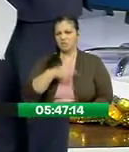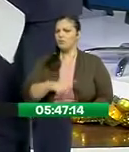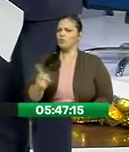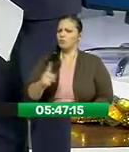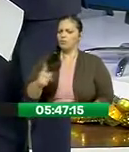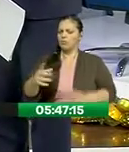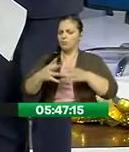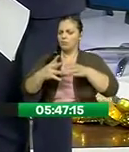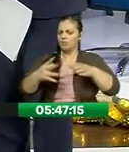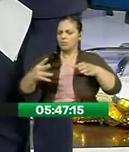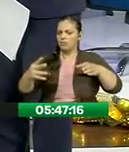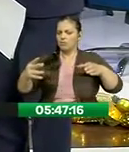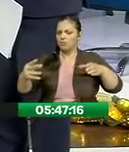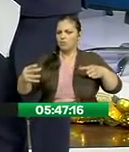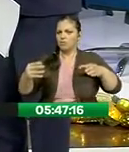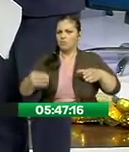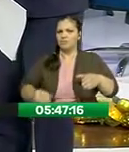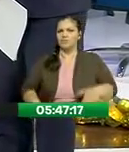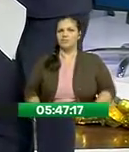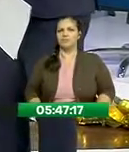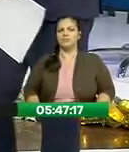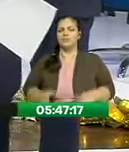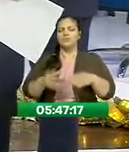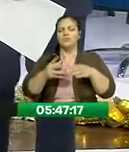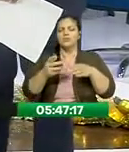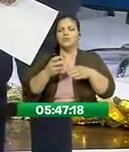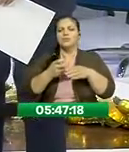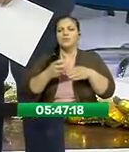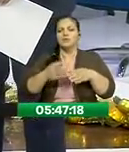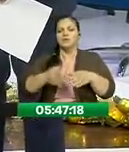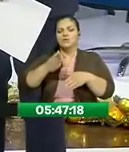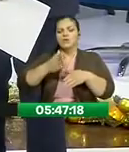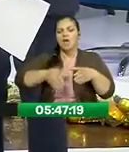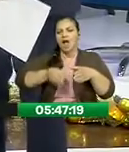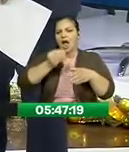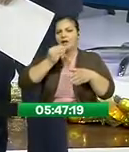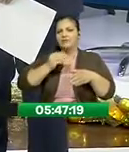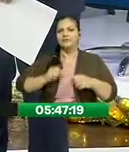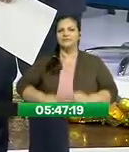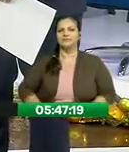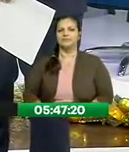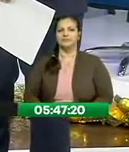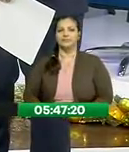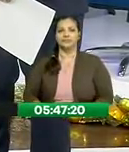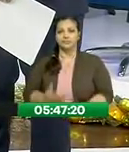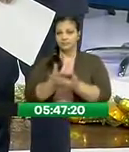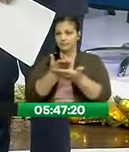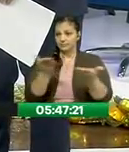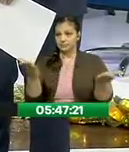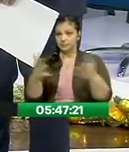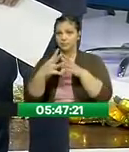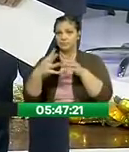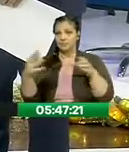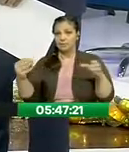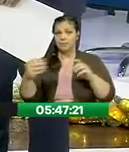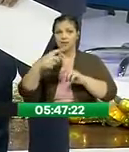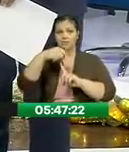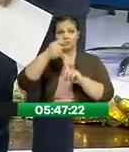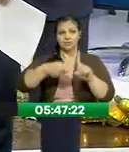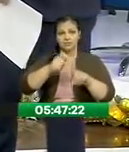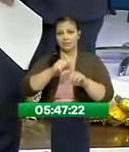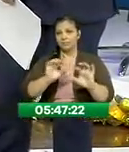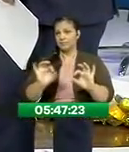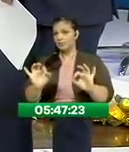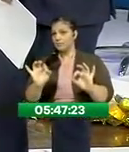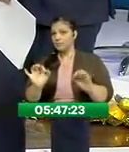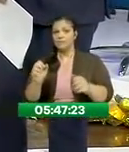mía está listo para digerir. Listo para digerir. Sí, claro. Muy bien. Así que usted también tiene lista su papaya, su banano, su